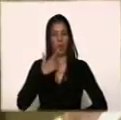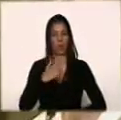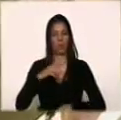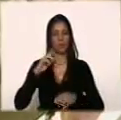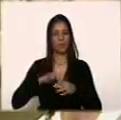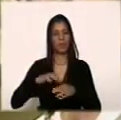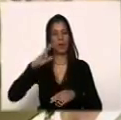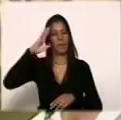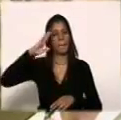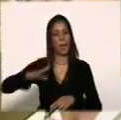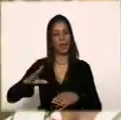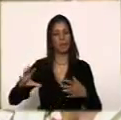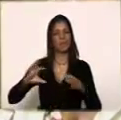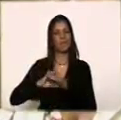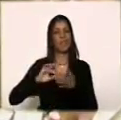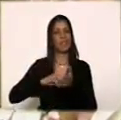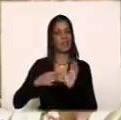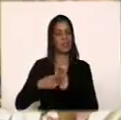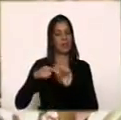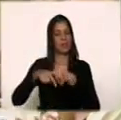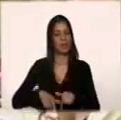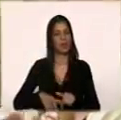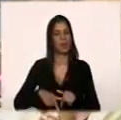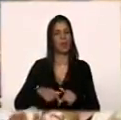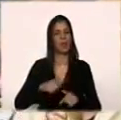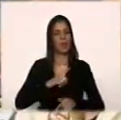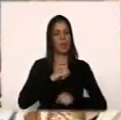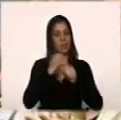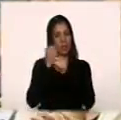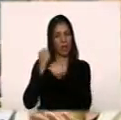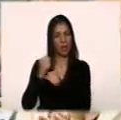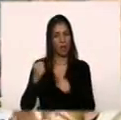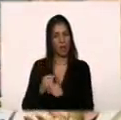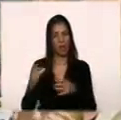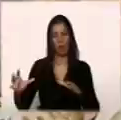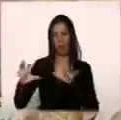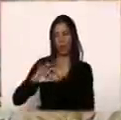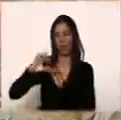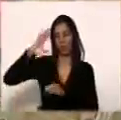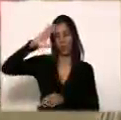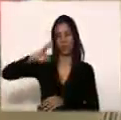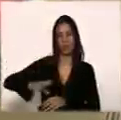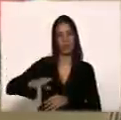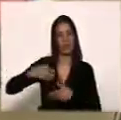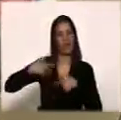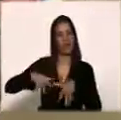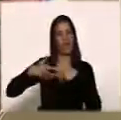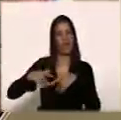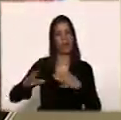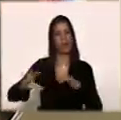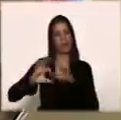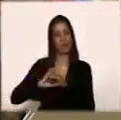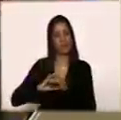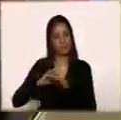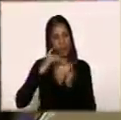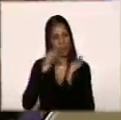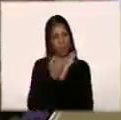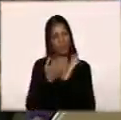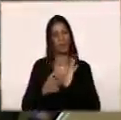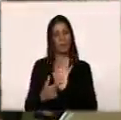unidad cívico-militar de la clase obrera con nuestra Fuerza Armada Nacional Bolivariana.